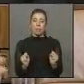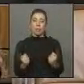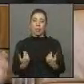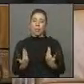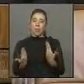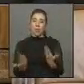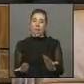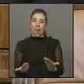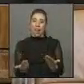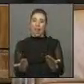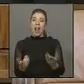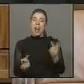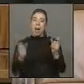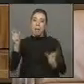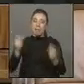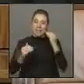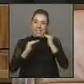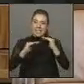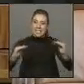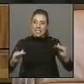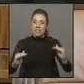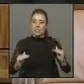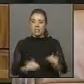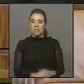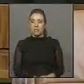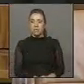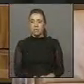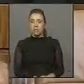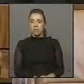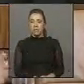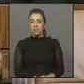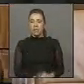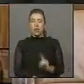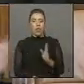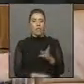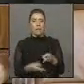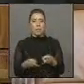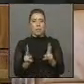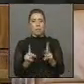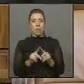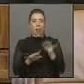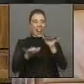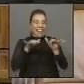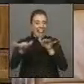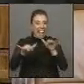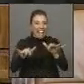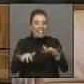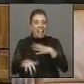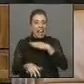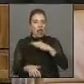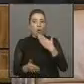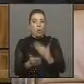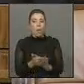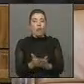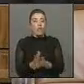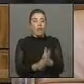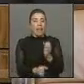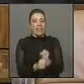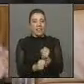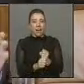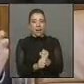dar a nuestros chicos, a nuestros campeones. Decimos que no hay que permitir que reten a nuestros hijos a la hora que salgan a la pega.